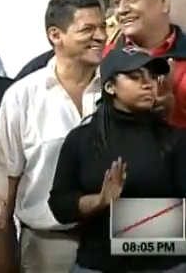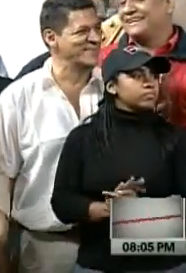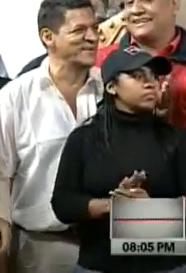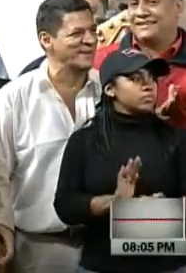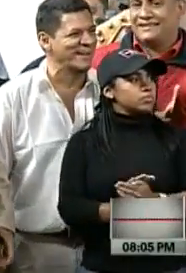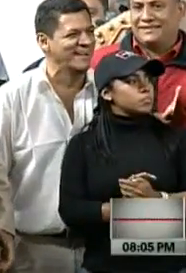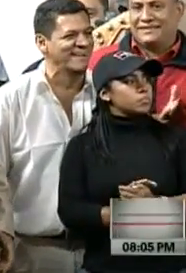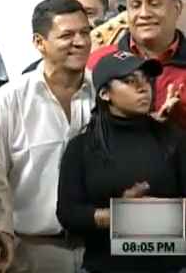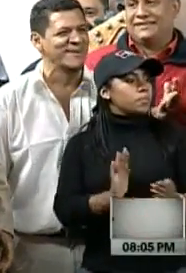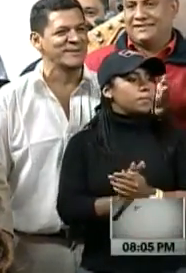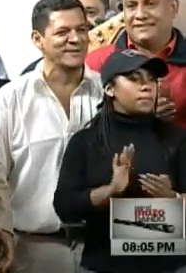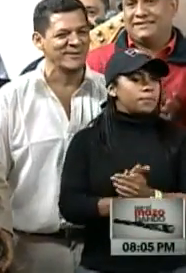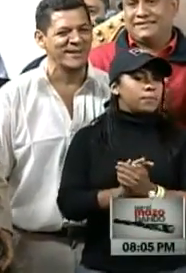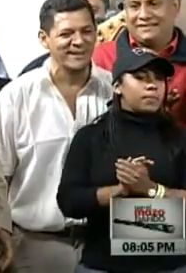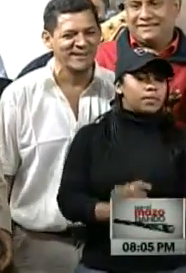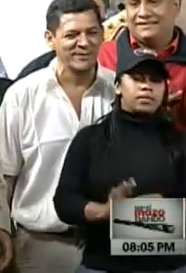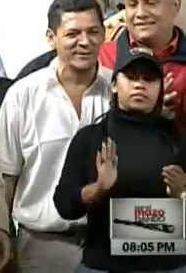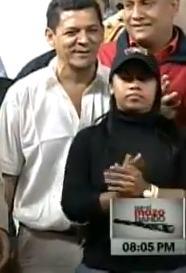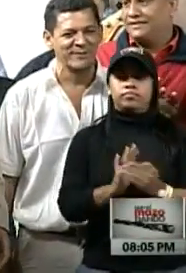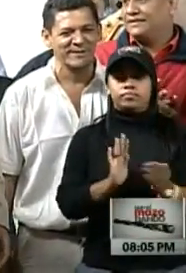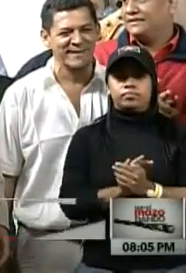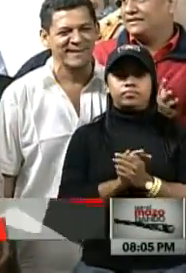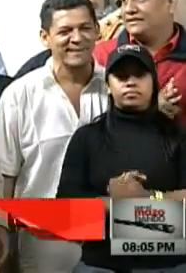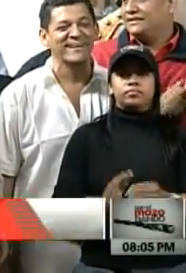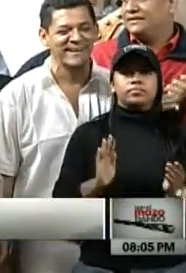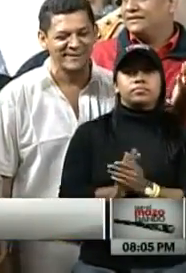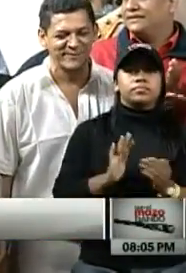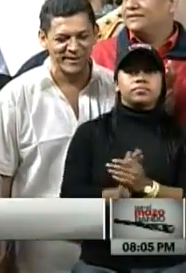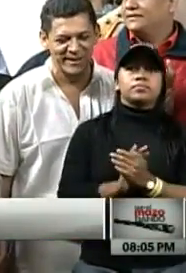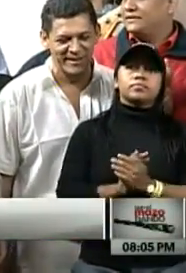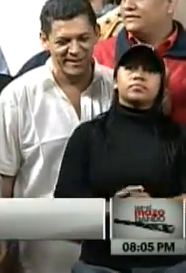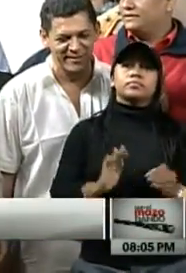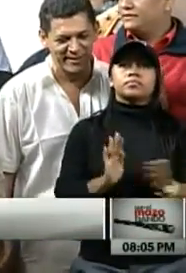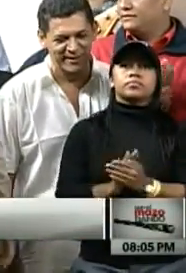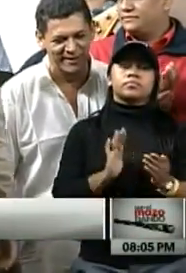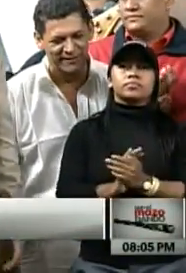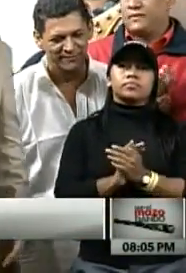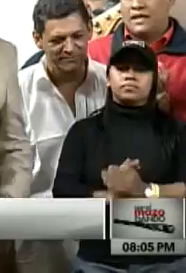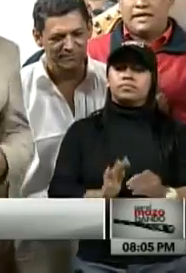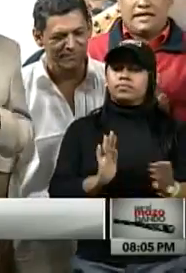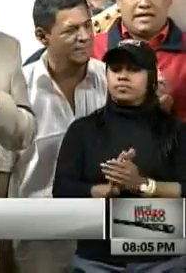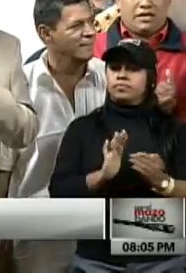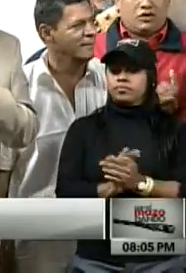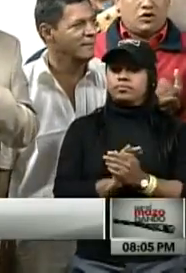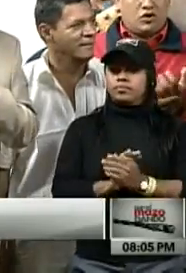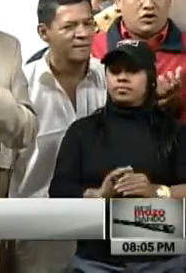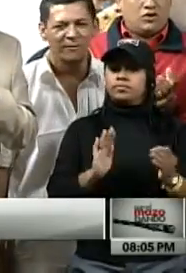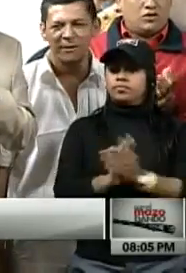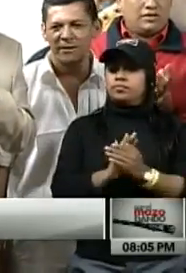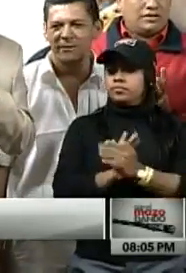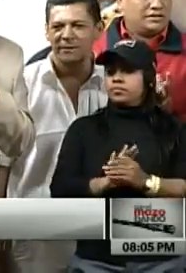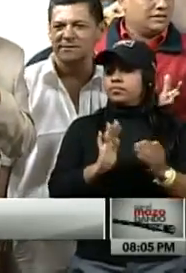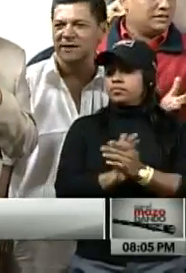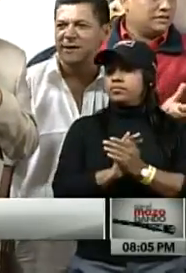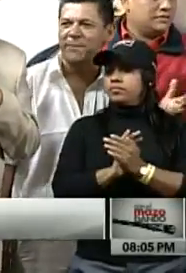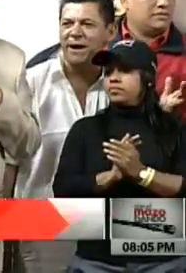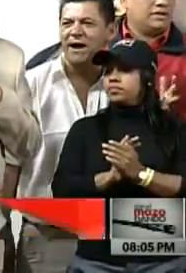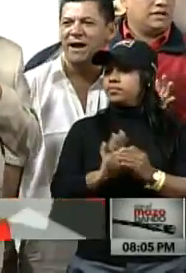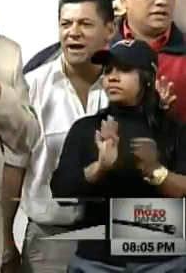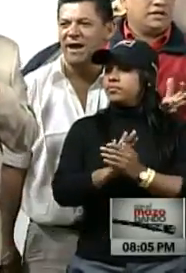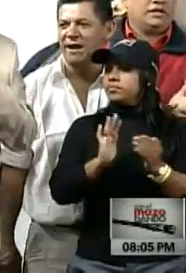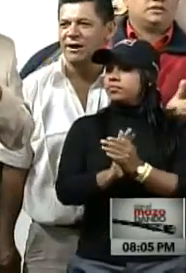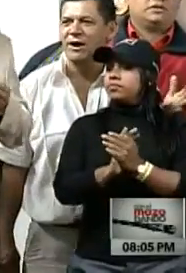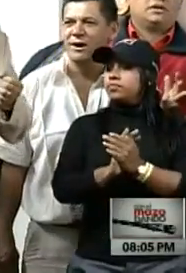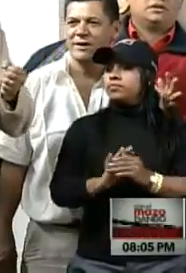camino tuyo Llano querido hay huella sagrad y en cada mata